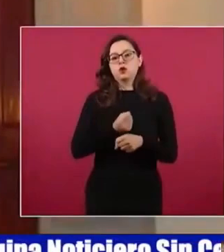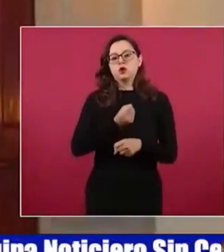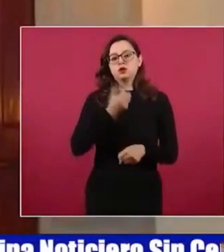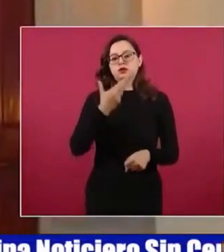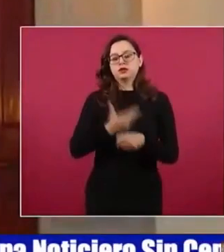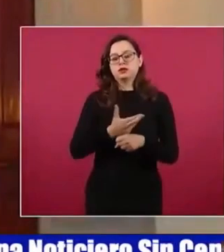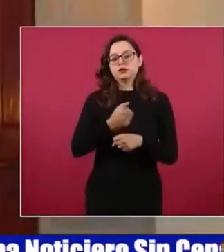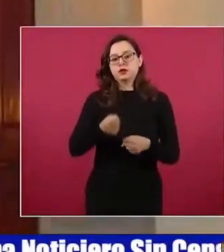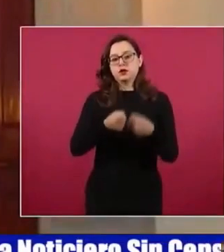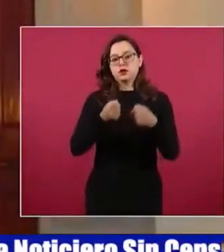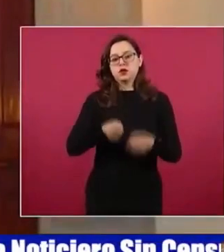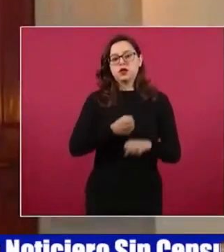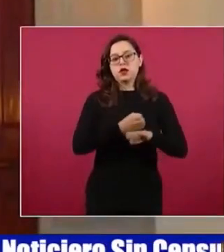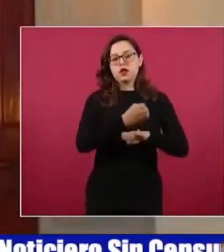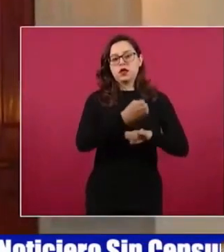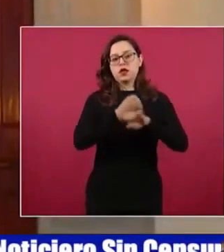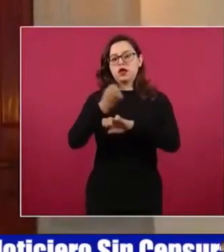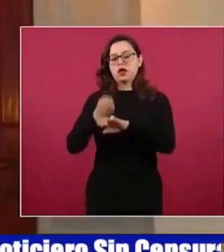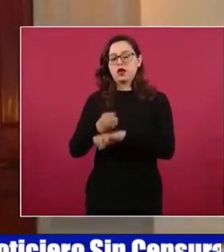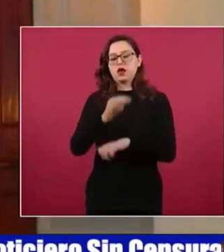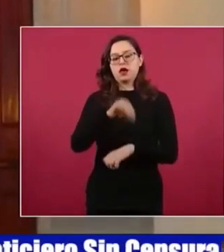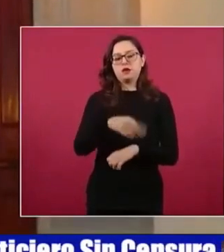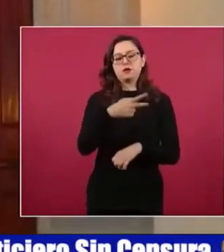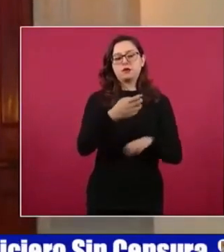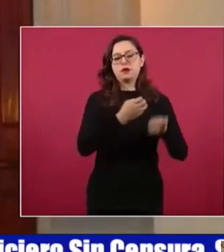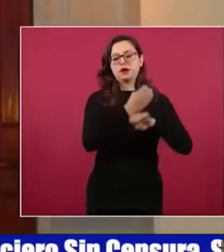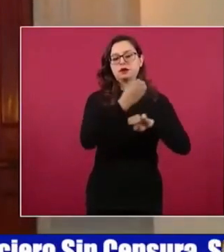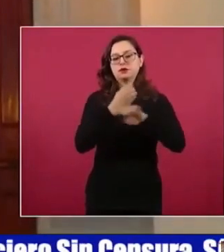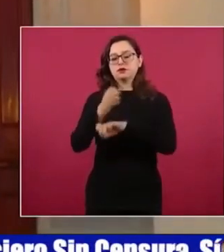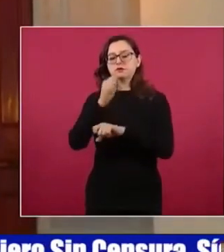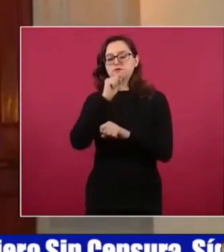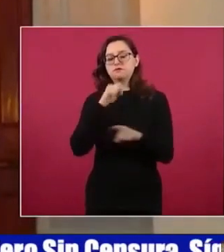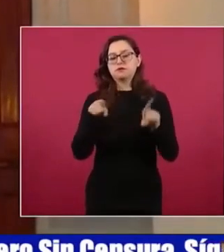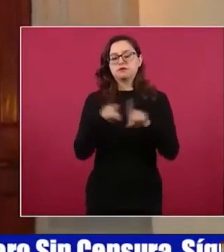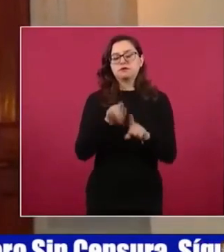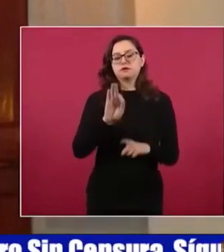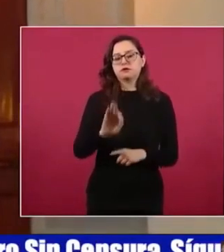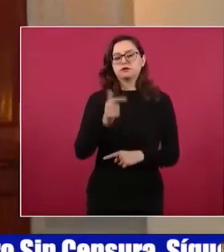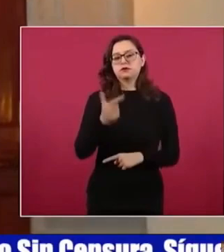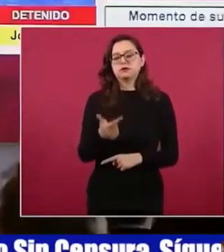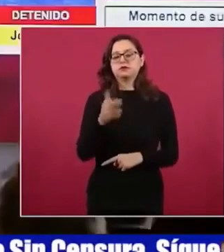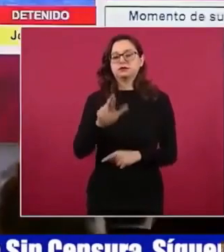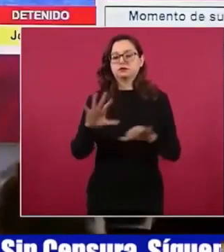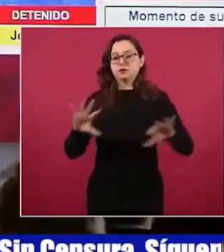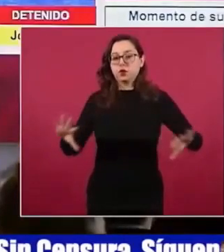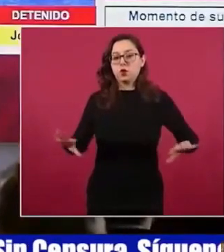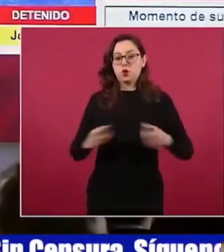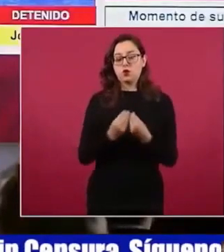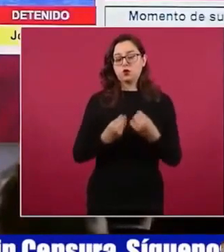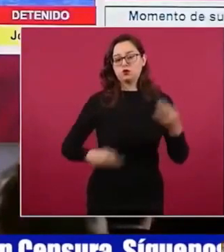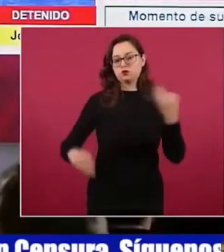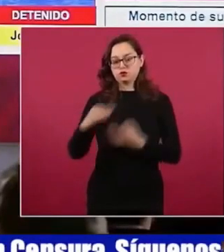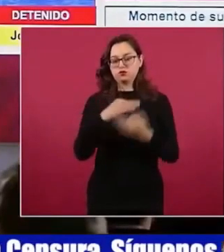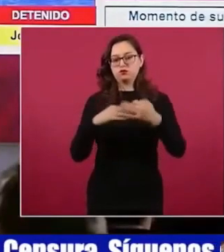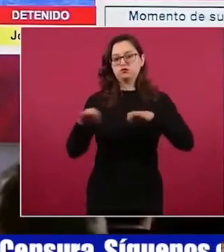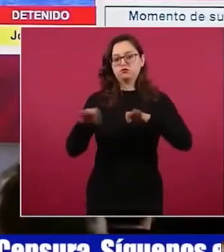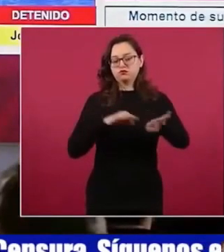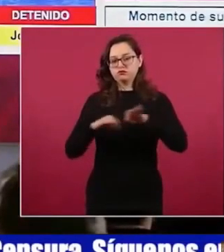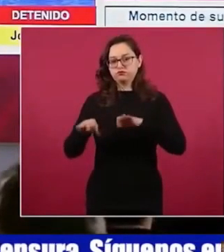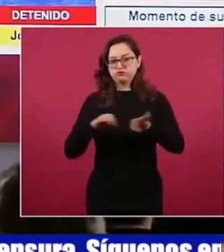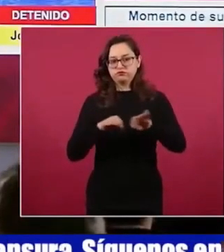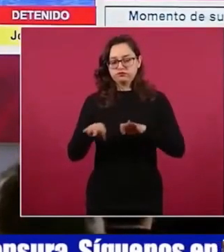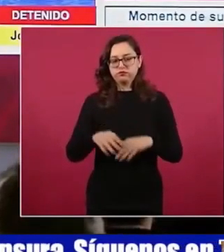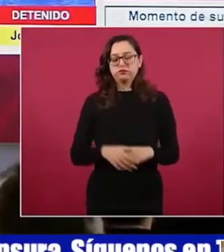muy generosa en brindarnos la oportunidad de desarrollarnos en los temas que nos encomiendan. Hay una